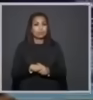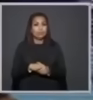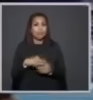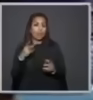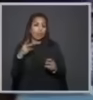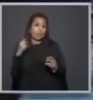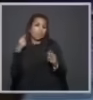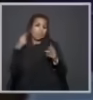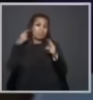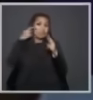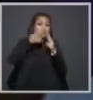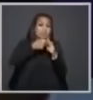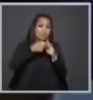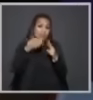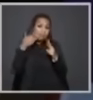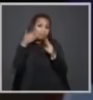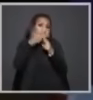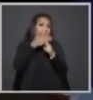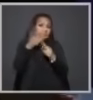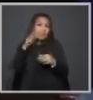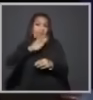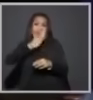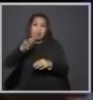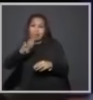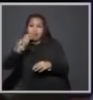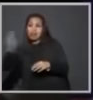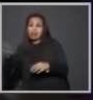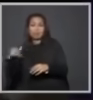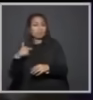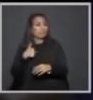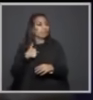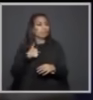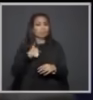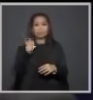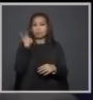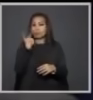se les acribilla. Nosotros no vamos a actuar así.